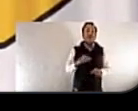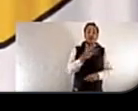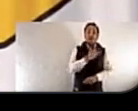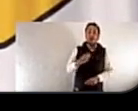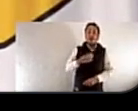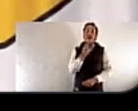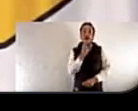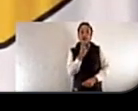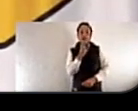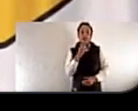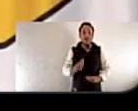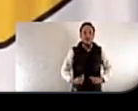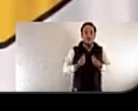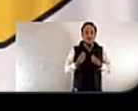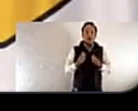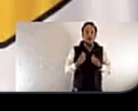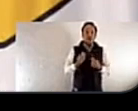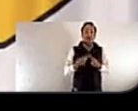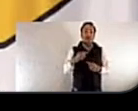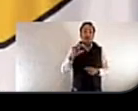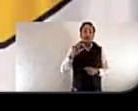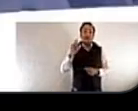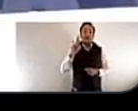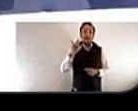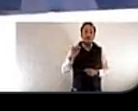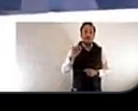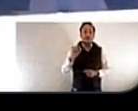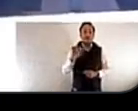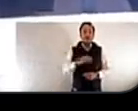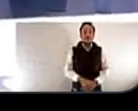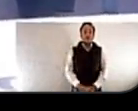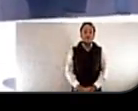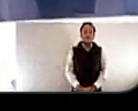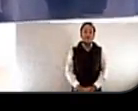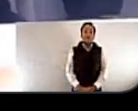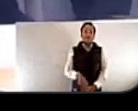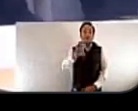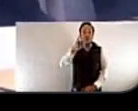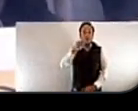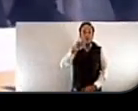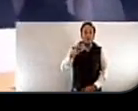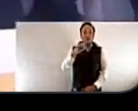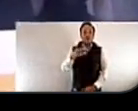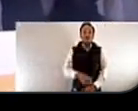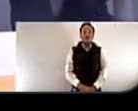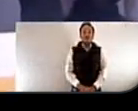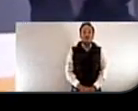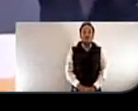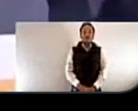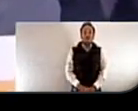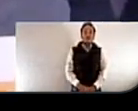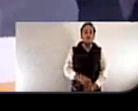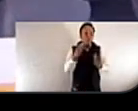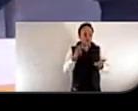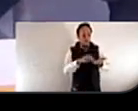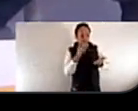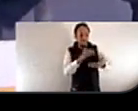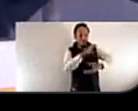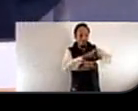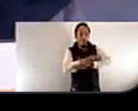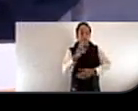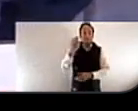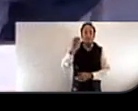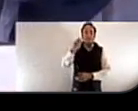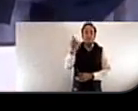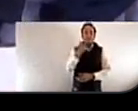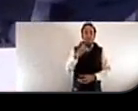vivía una casa que pertenecía aquí chile alto ejecutivo de Baker Hughes quien en su momento recibió contratos millonarios con Pemex a